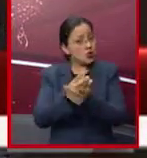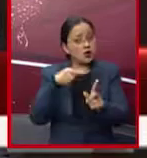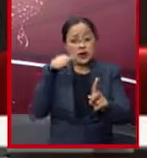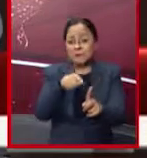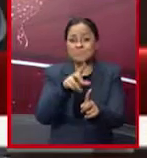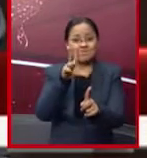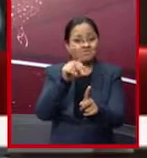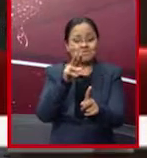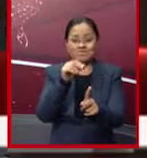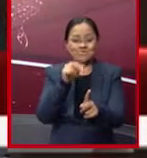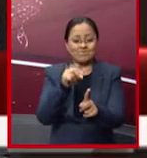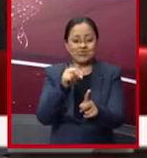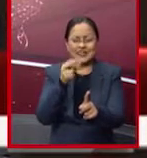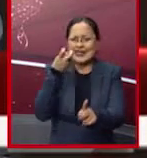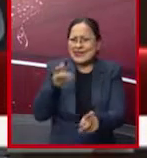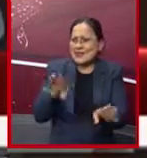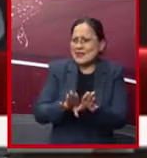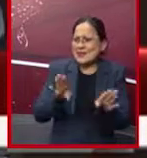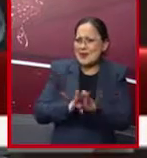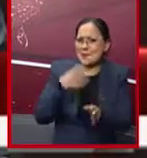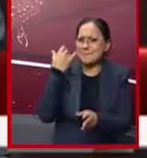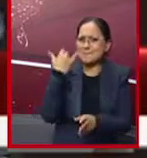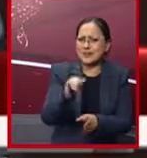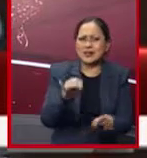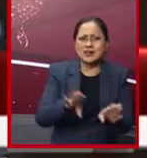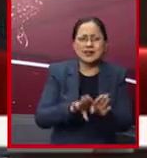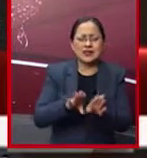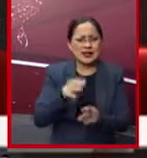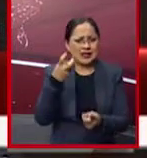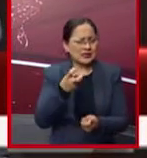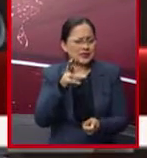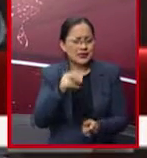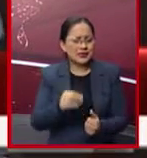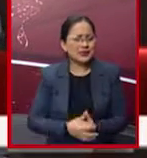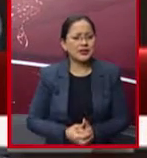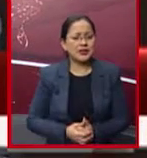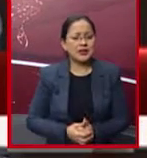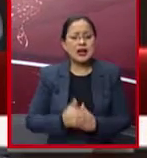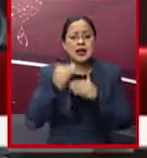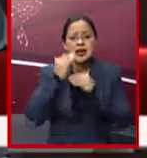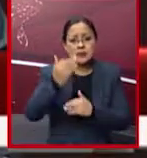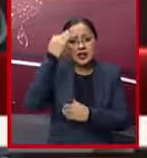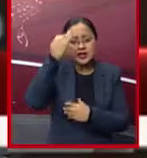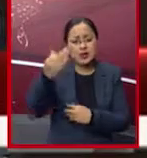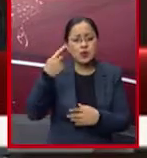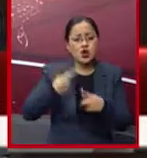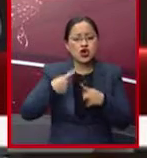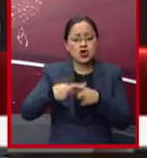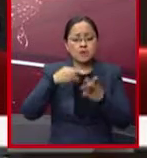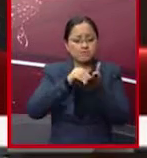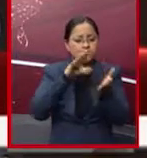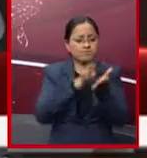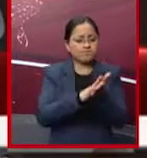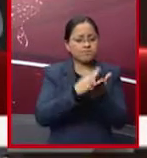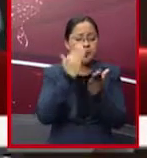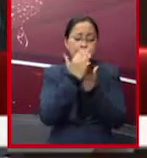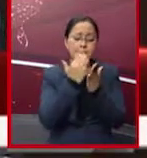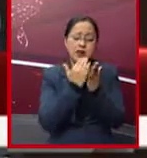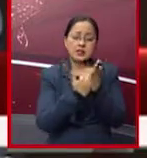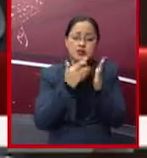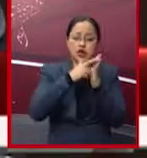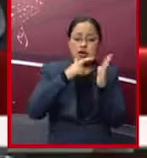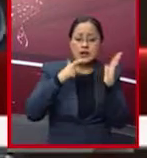Electoral. Nada más alejado de la realidad que esa situación. El plazo lo señala el propio